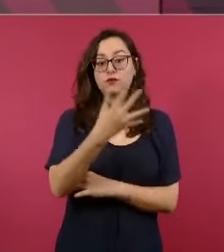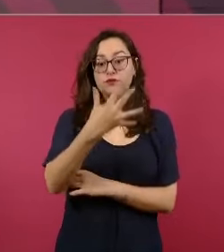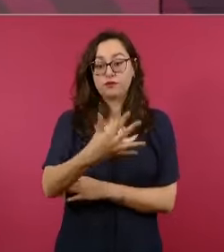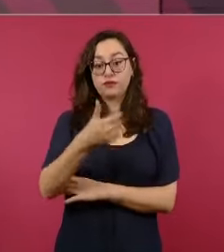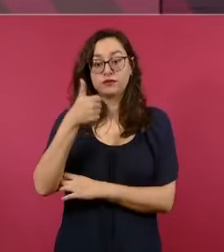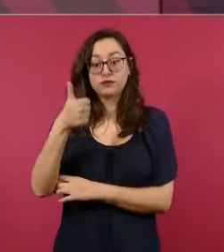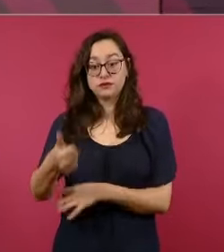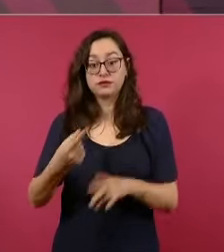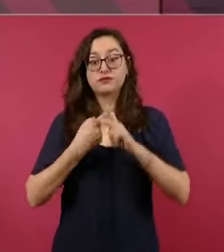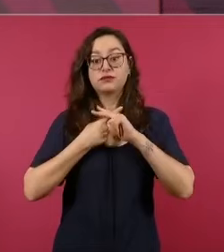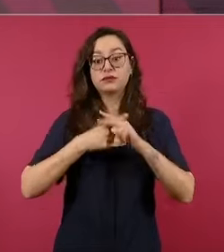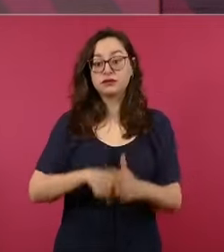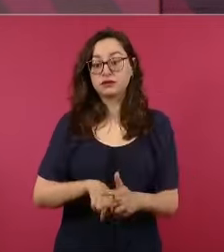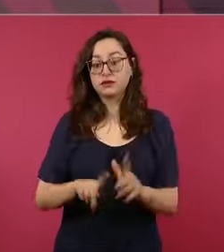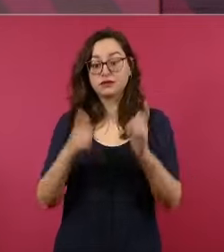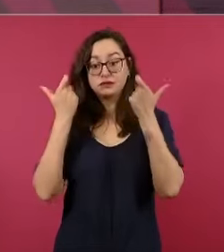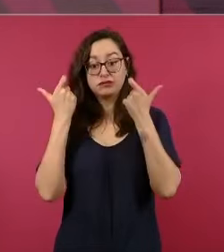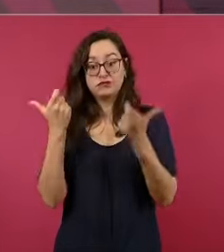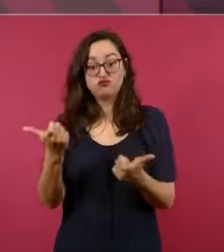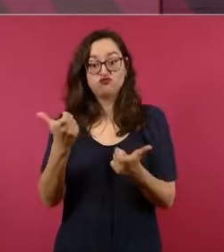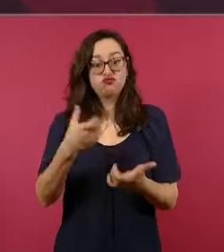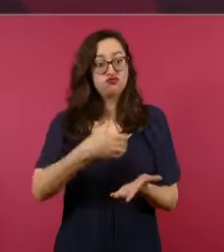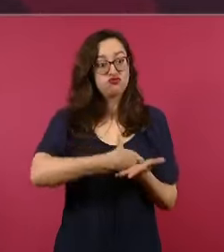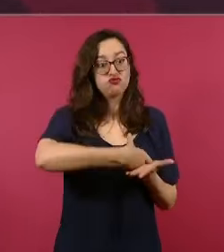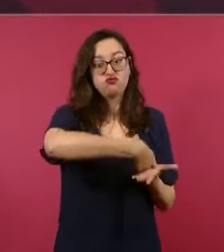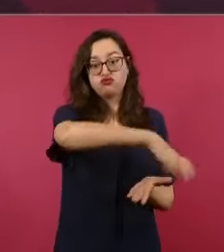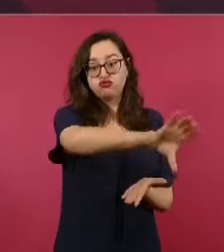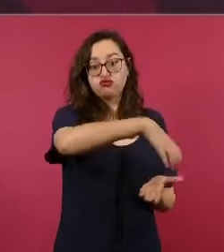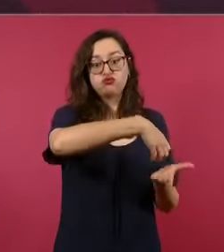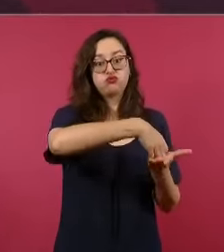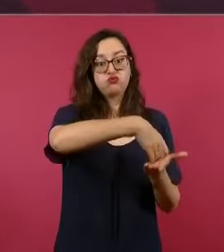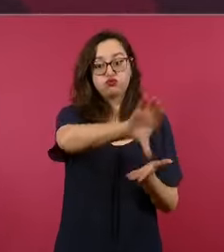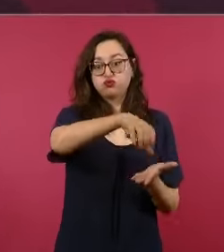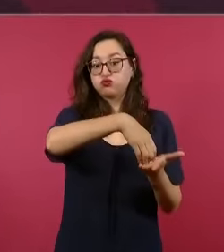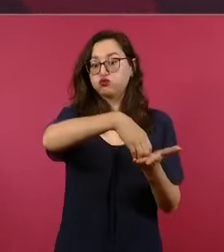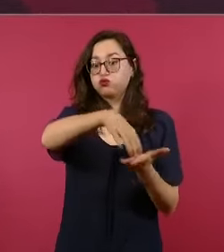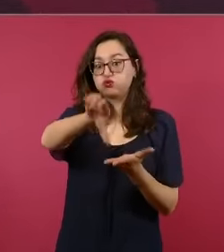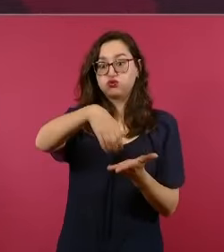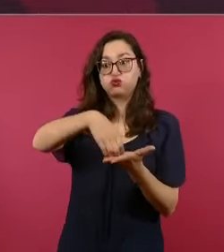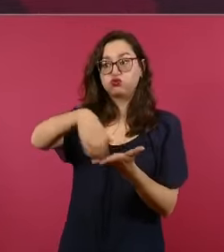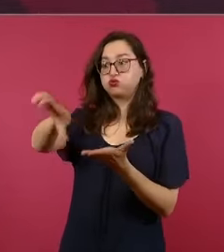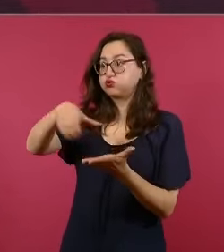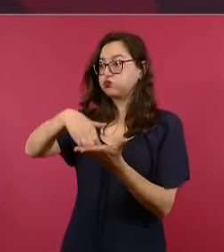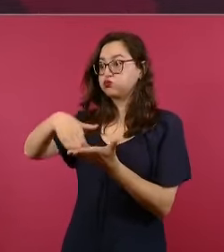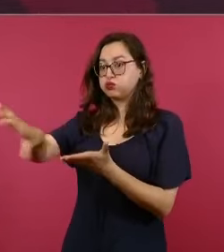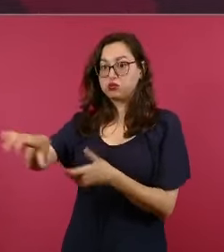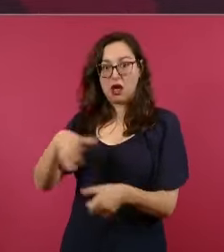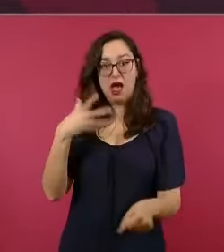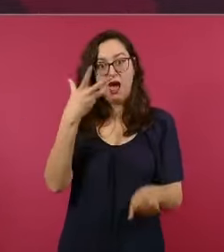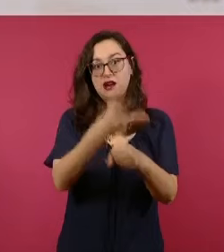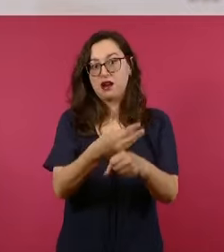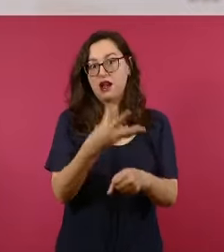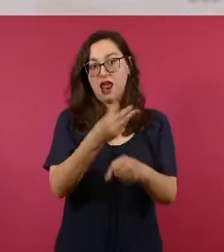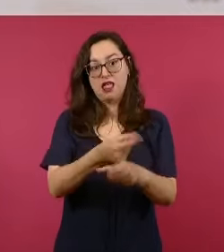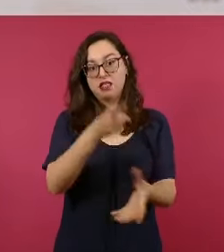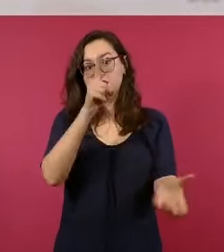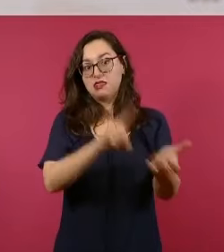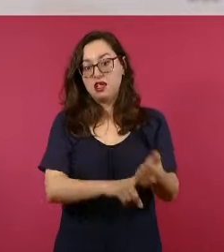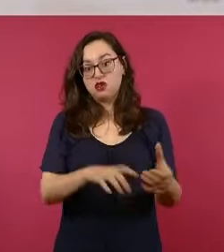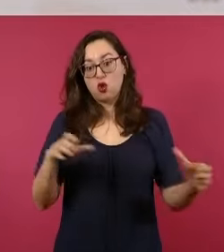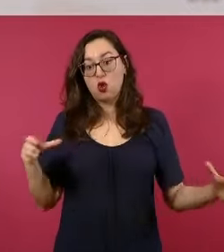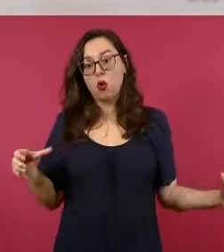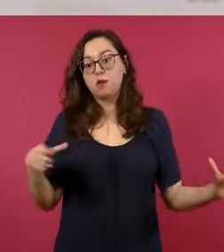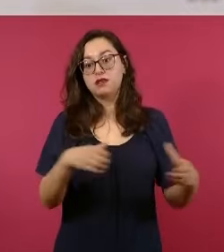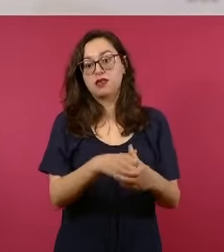los fondos porque ya se formaron los 11000 comités